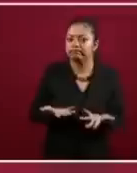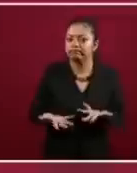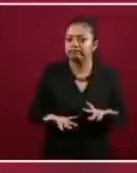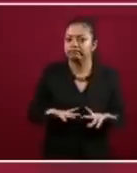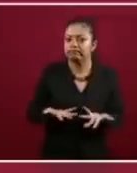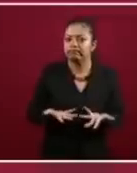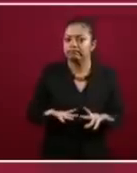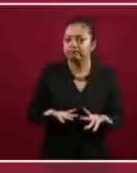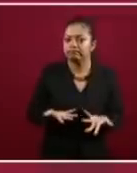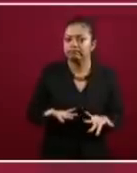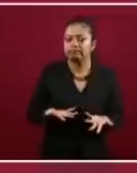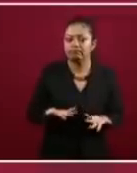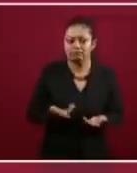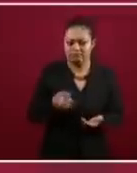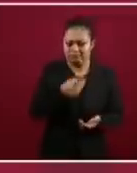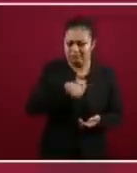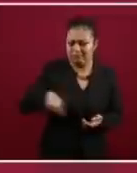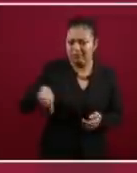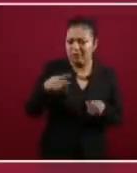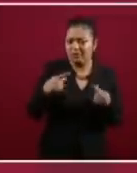Ni siquiera